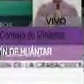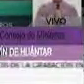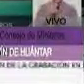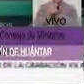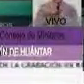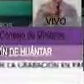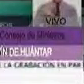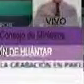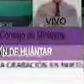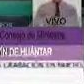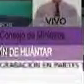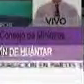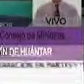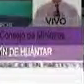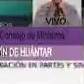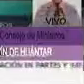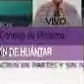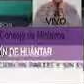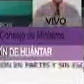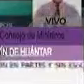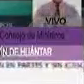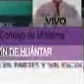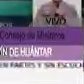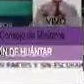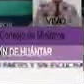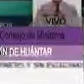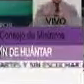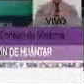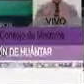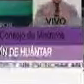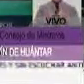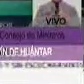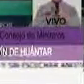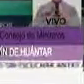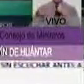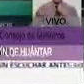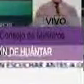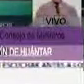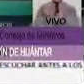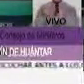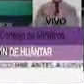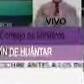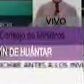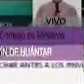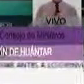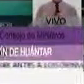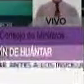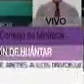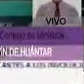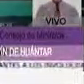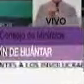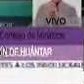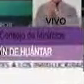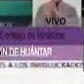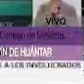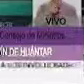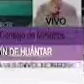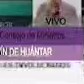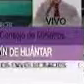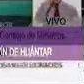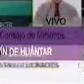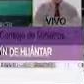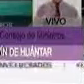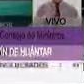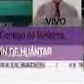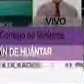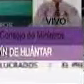del Estado, está en toda la atribución de coordinar con cualquier entidad del Estado la defensa del Perú